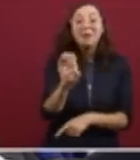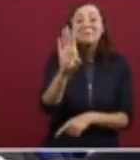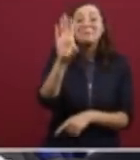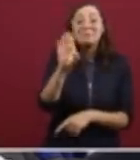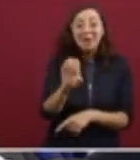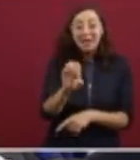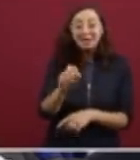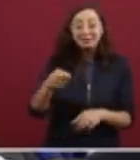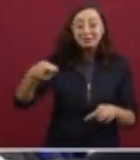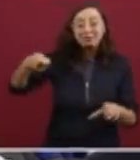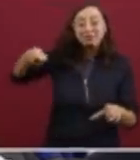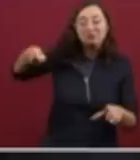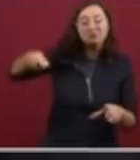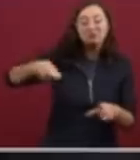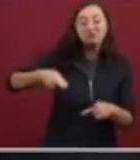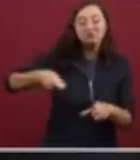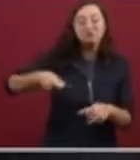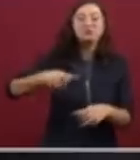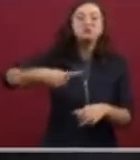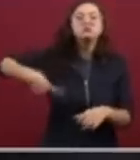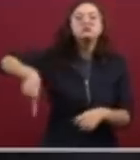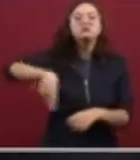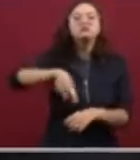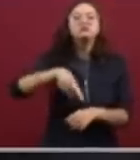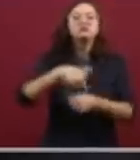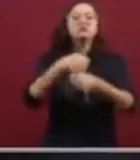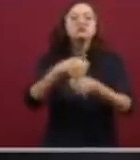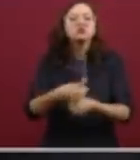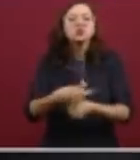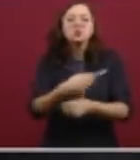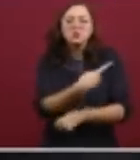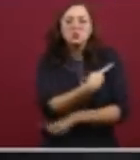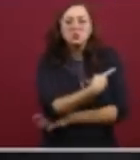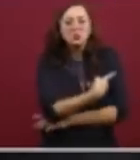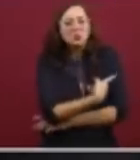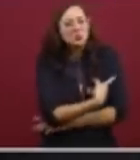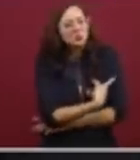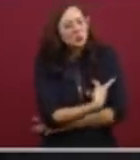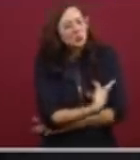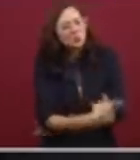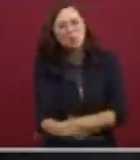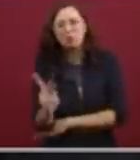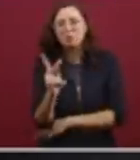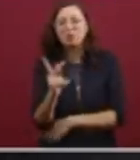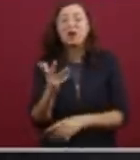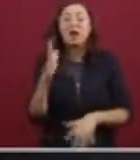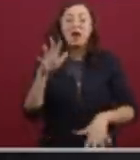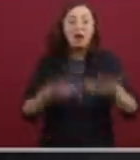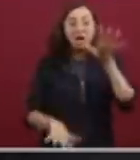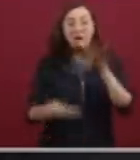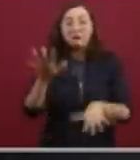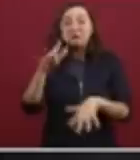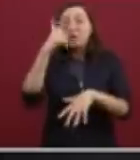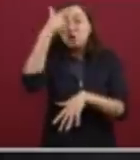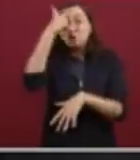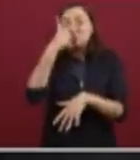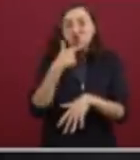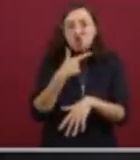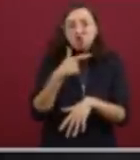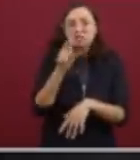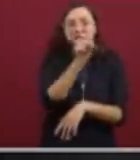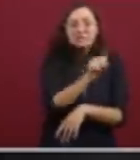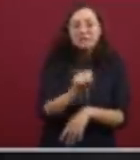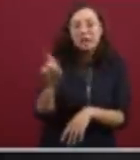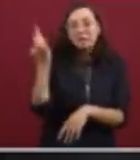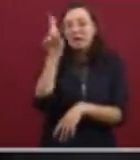víctimas eran personas de escasos recursos. Las prácticas se realizaron incluso los fines de semana por las noches, y